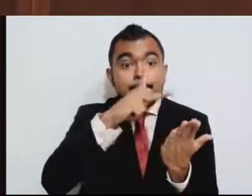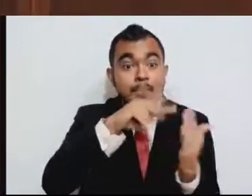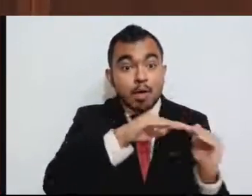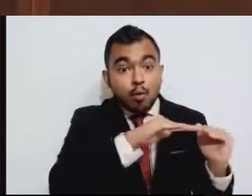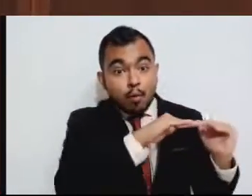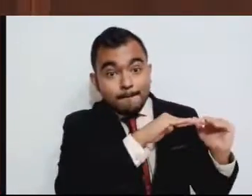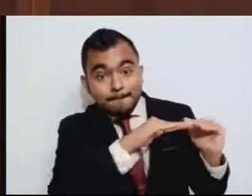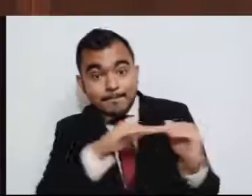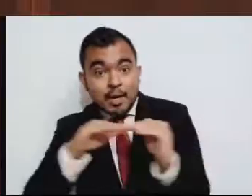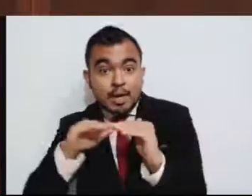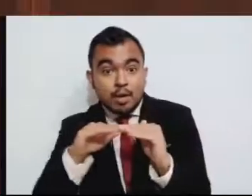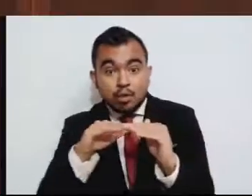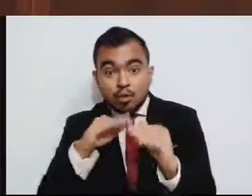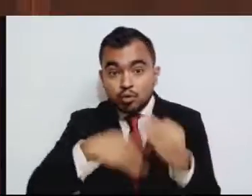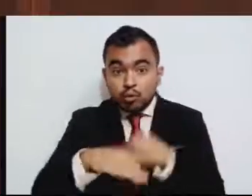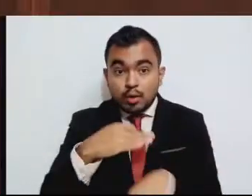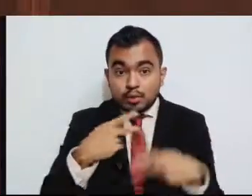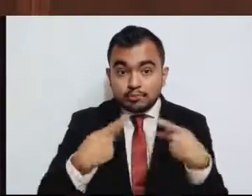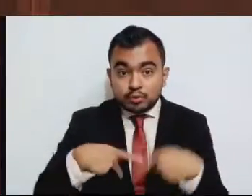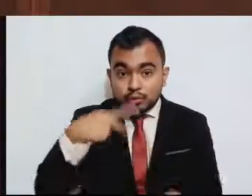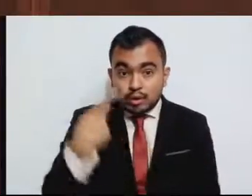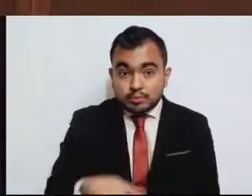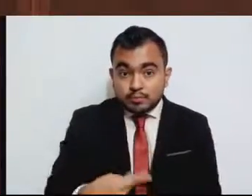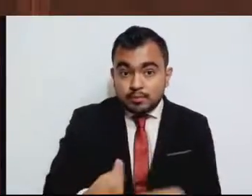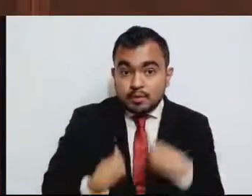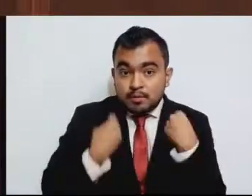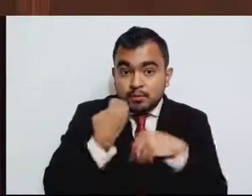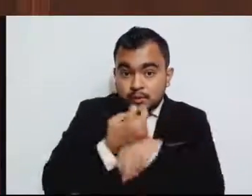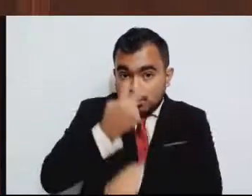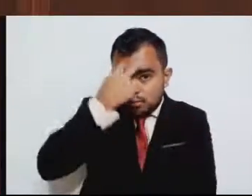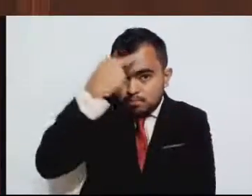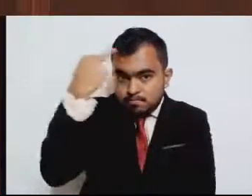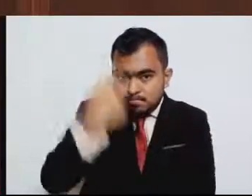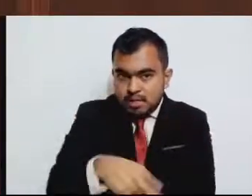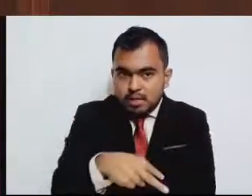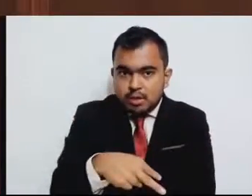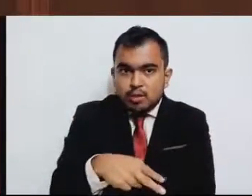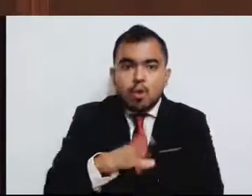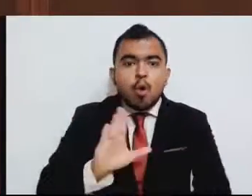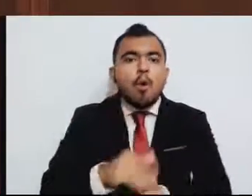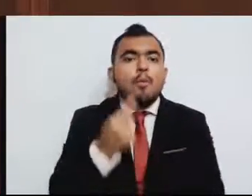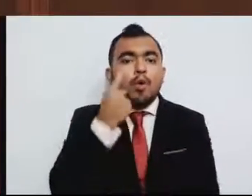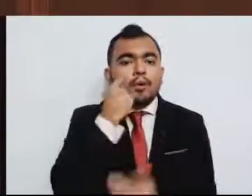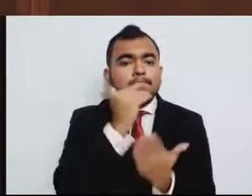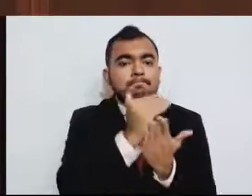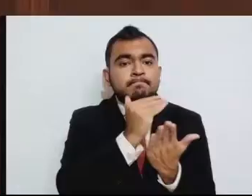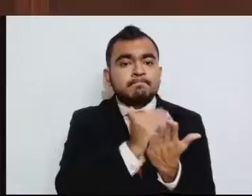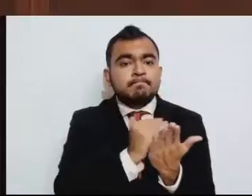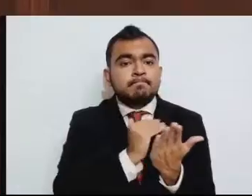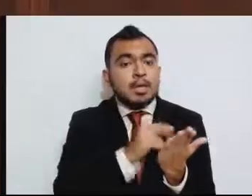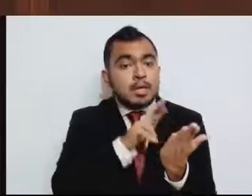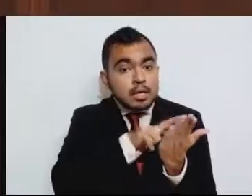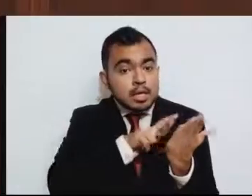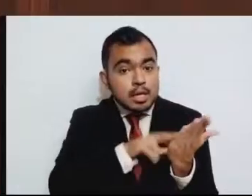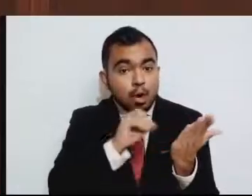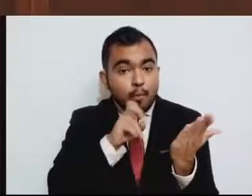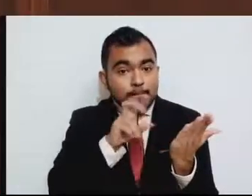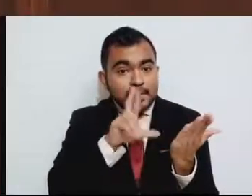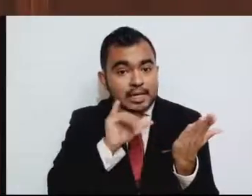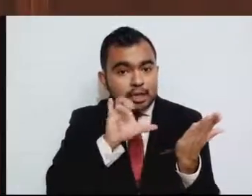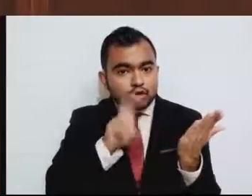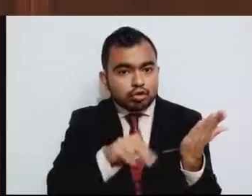en sí en situación de vulnerabilidad puesto que por muchas bases que tengan las reglas de operación de los programas